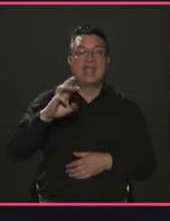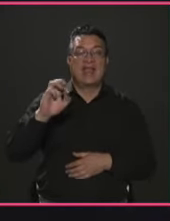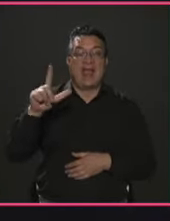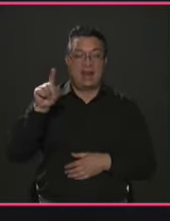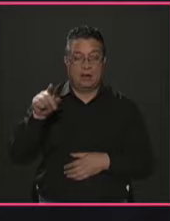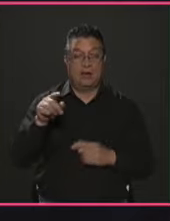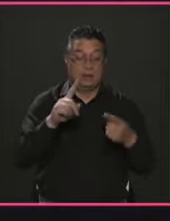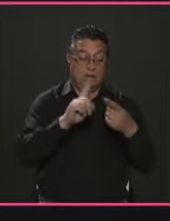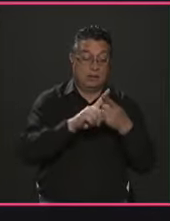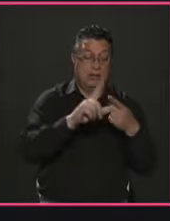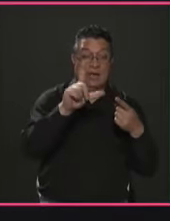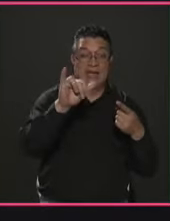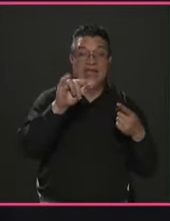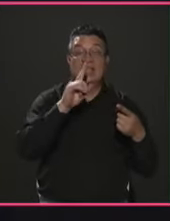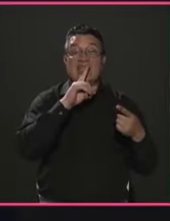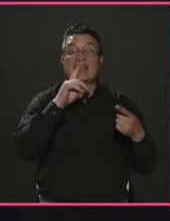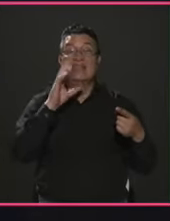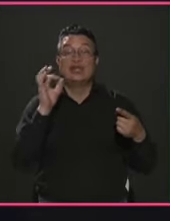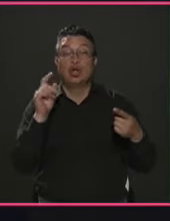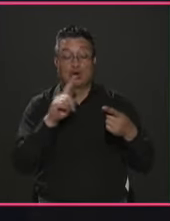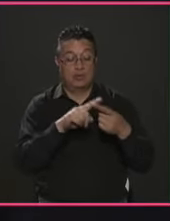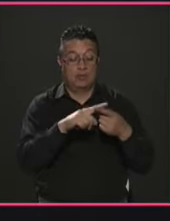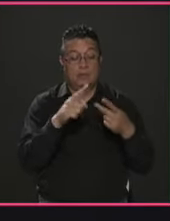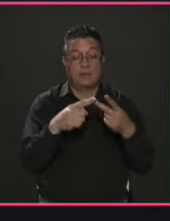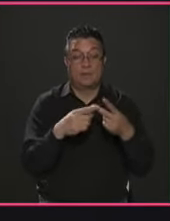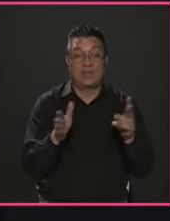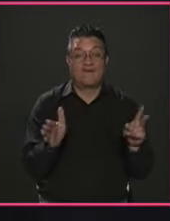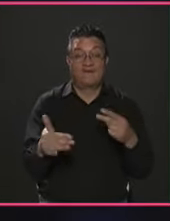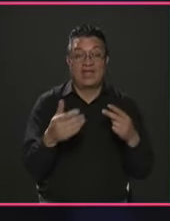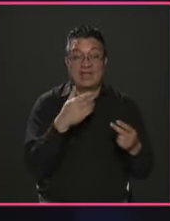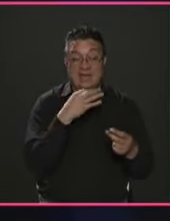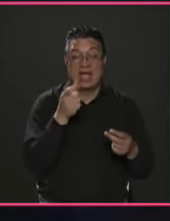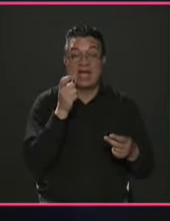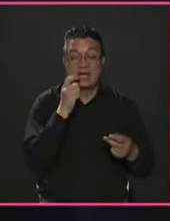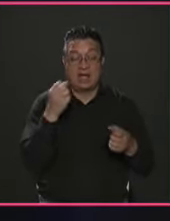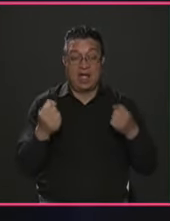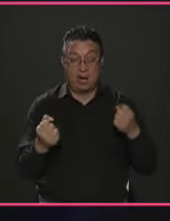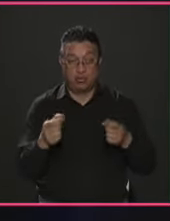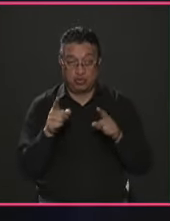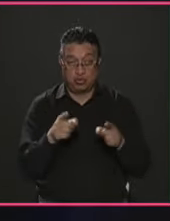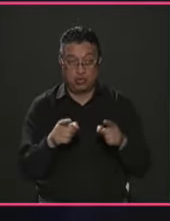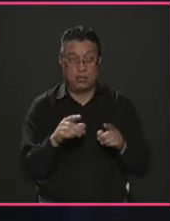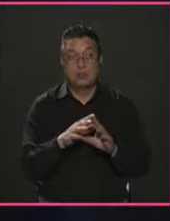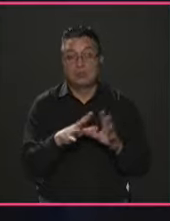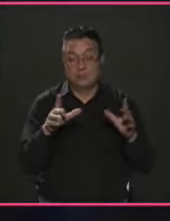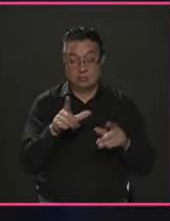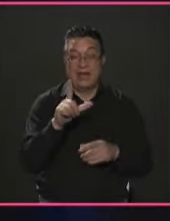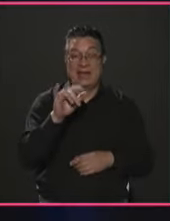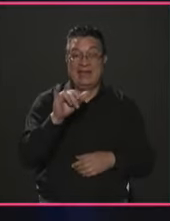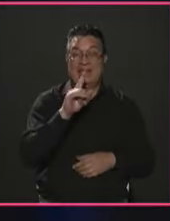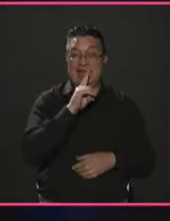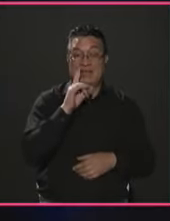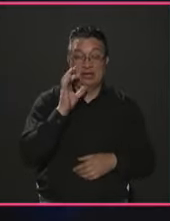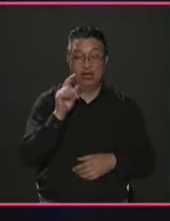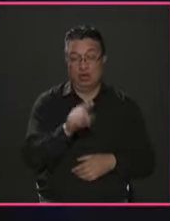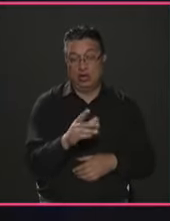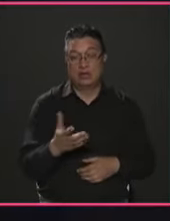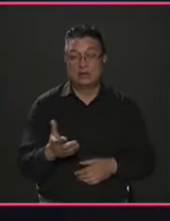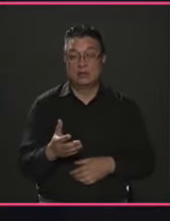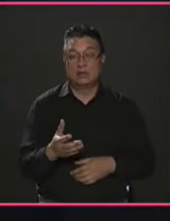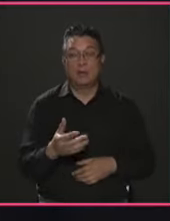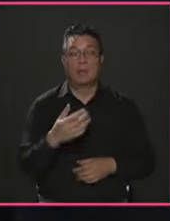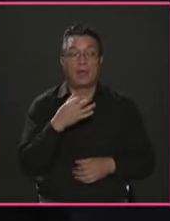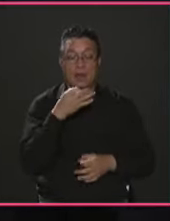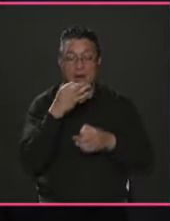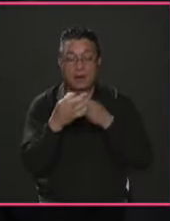primero litio las baterías hoy día para los vehículos son fundamentalmente de litio se